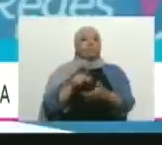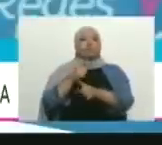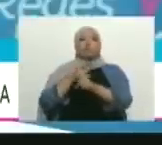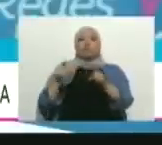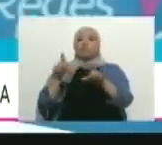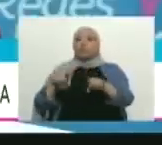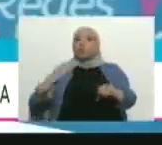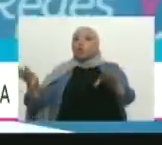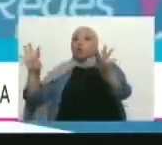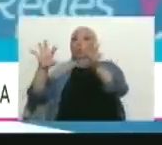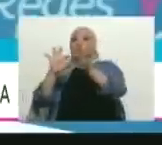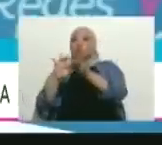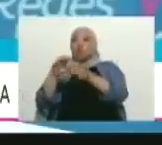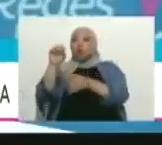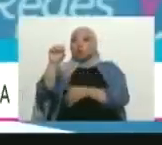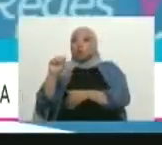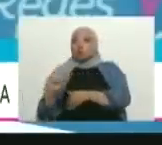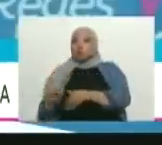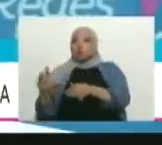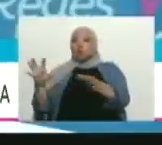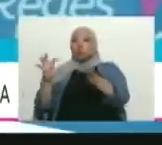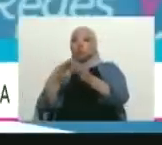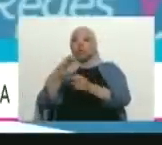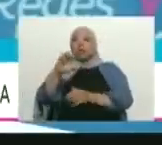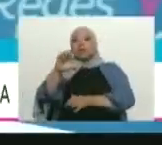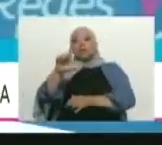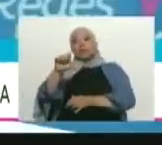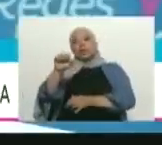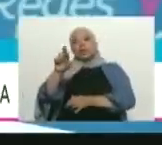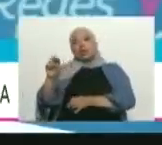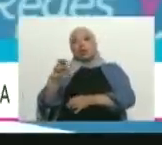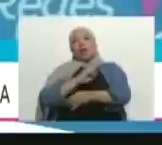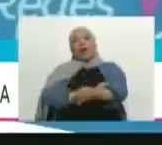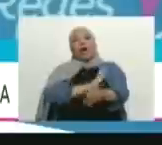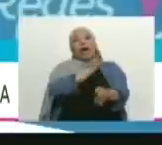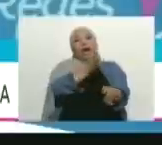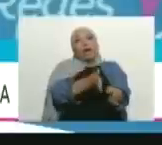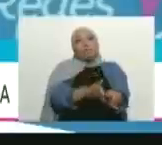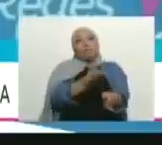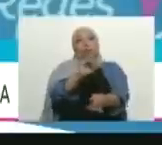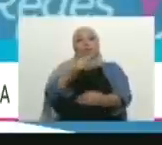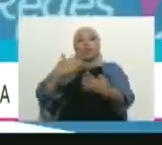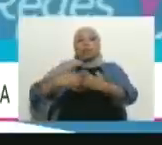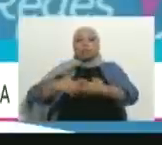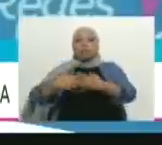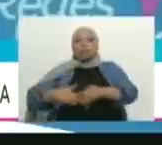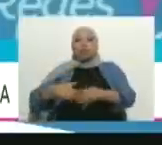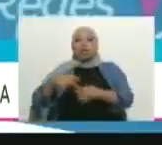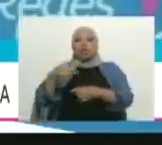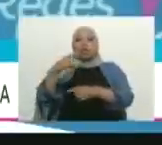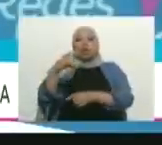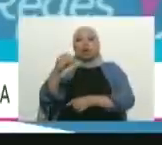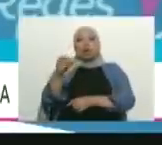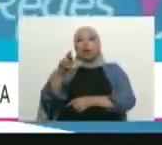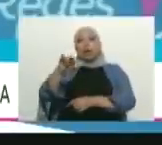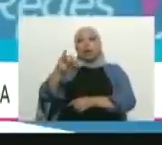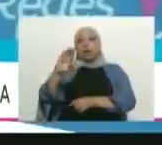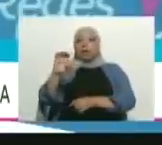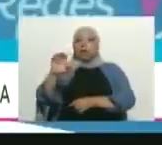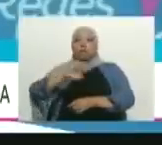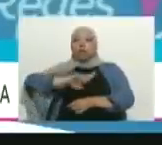UNASUR. Nuestro camino es la CELAC. Nuestro camino es el ALBA. Nuestro camino es Petrocaribe. Nuestro camino es nuestra